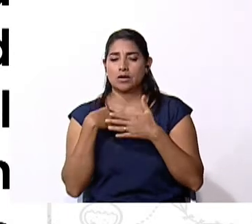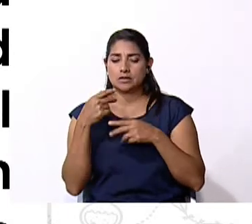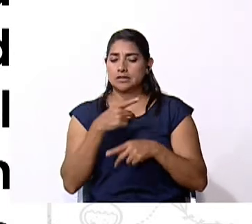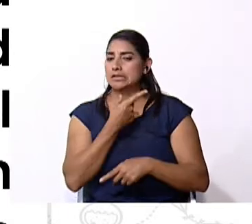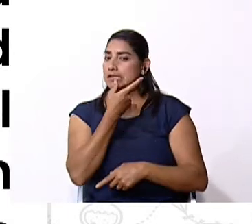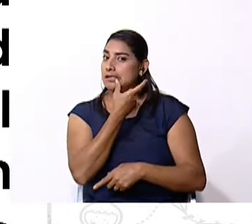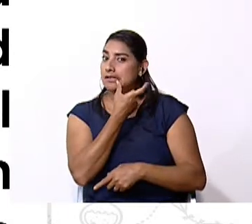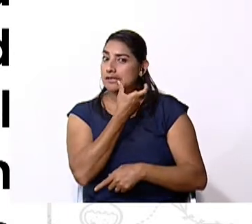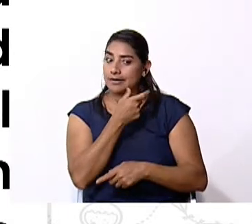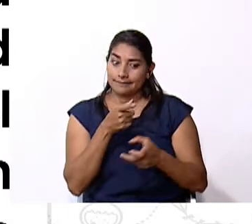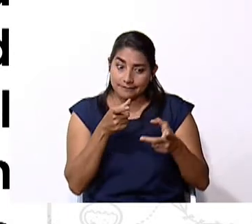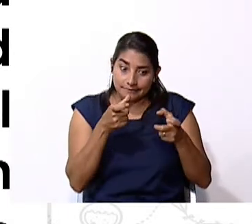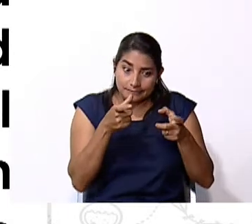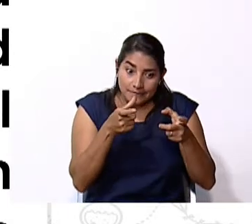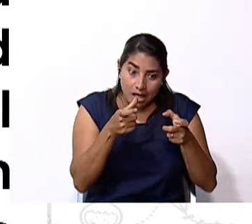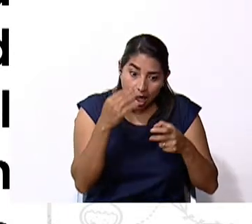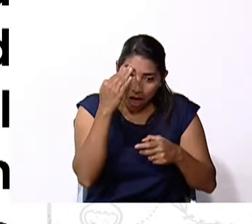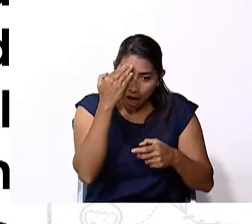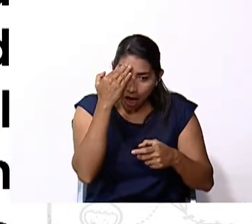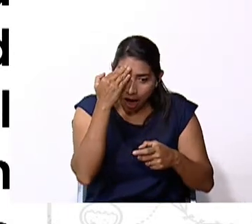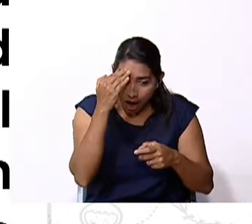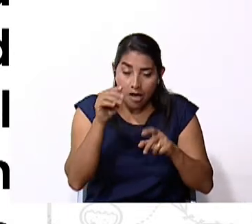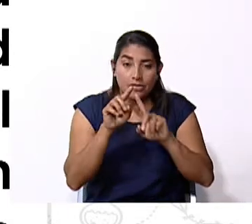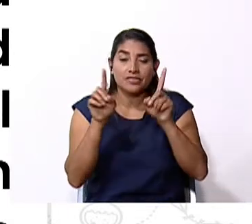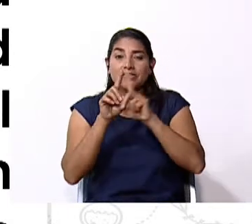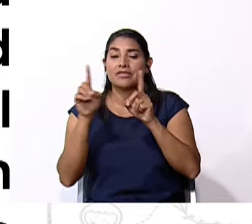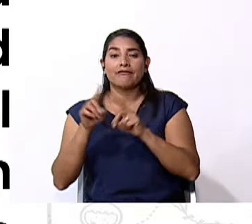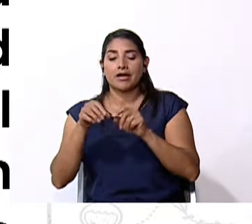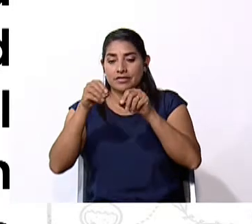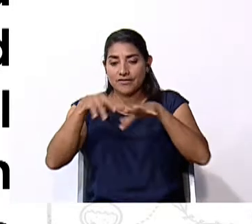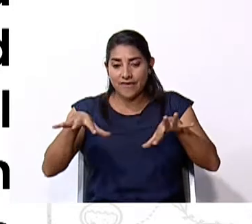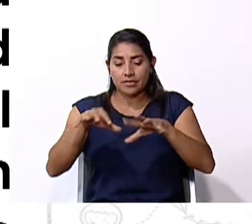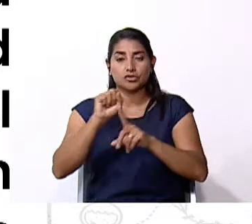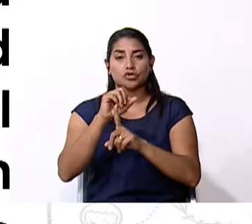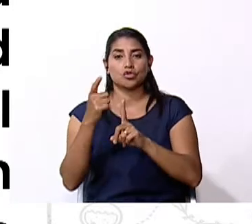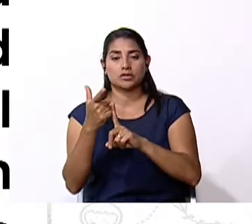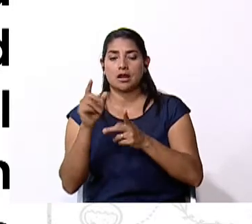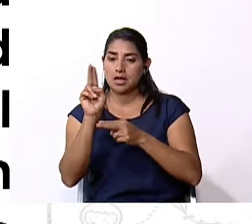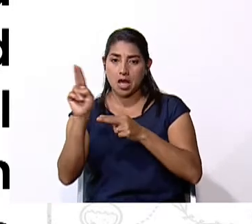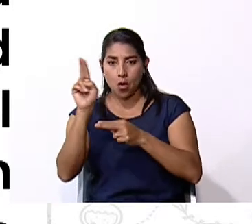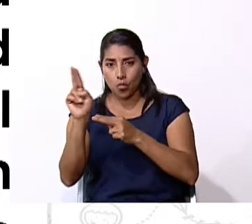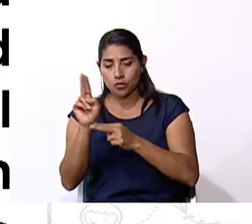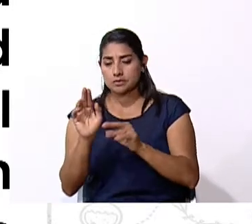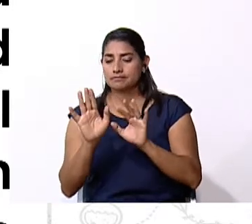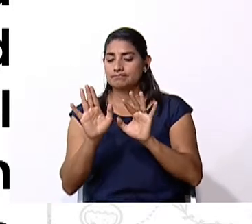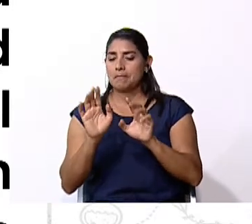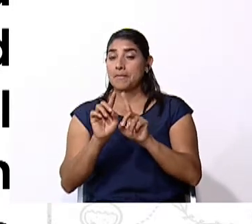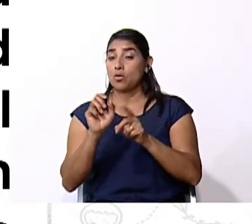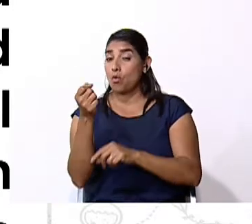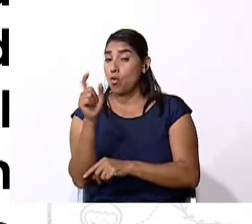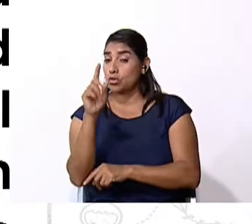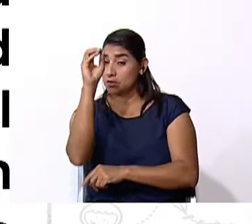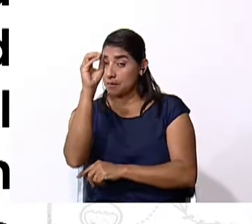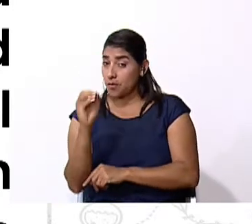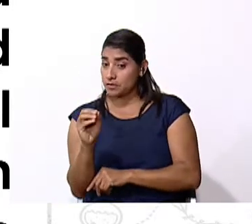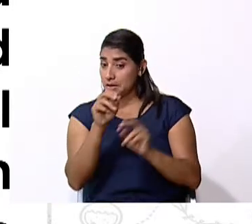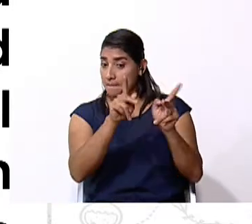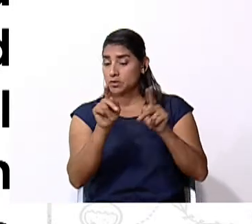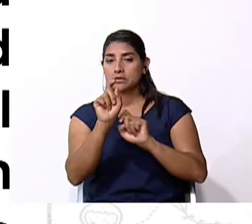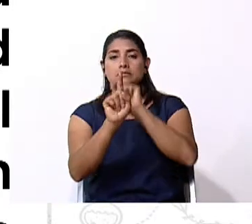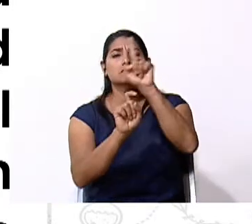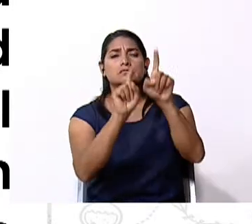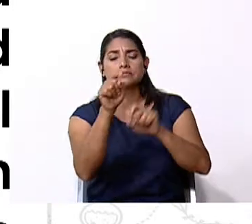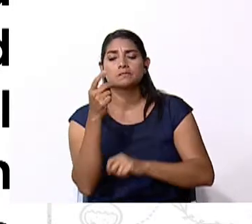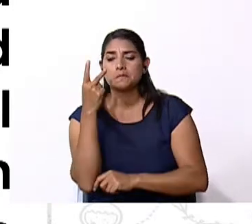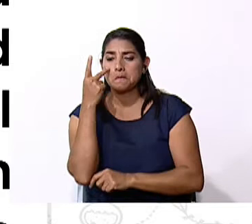por Facebook o por la red social que use. Sin embargo, solo el 11% de los encuestados